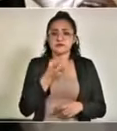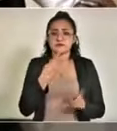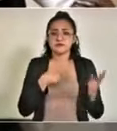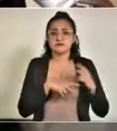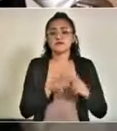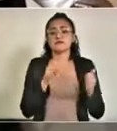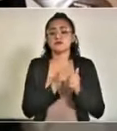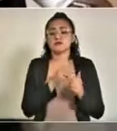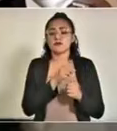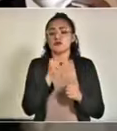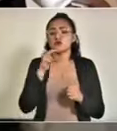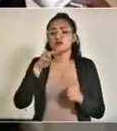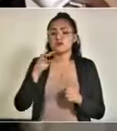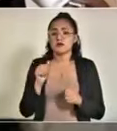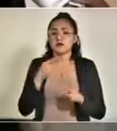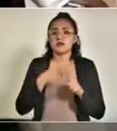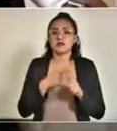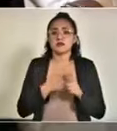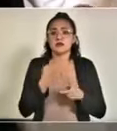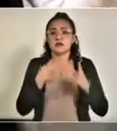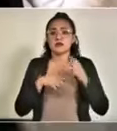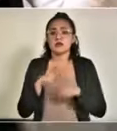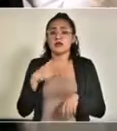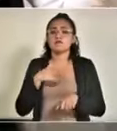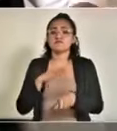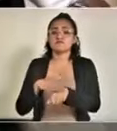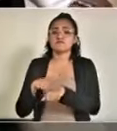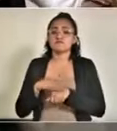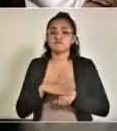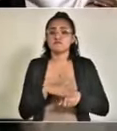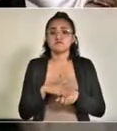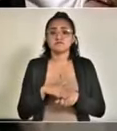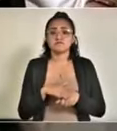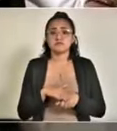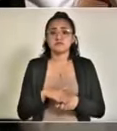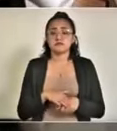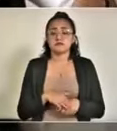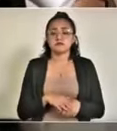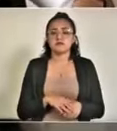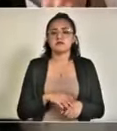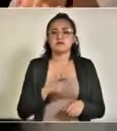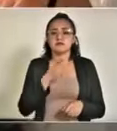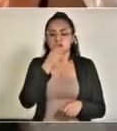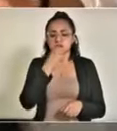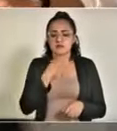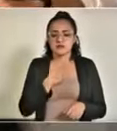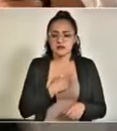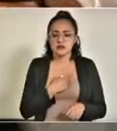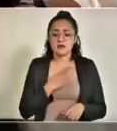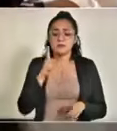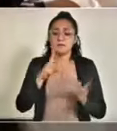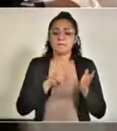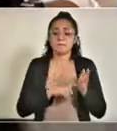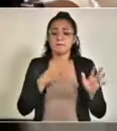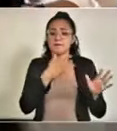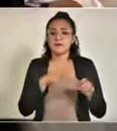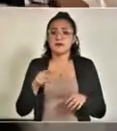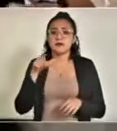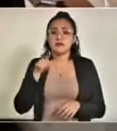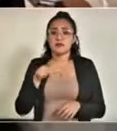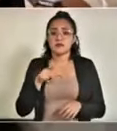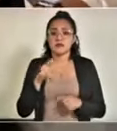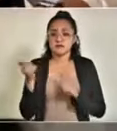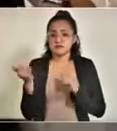el dato con Suma, que son quienes acuden a los llamados a los domicilios. Suma nos reporta que de